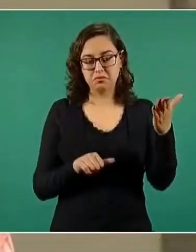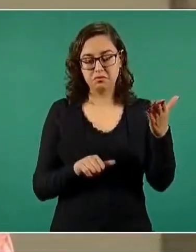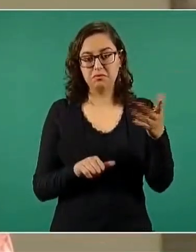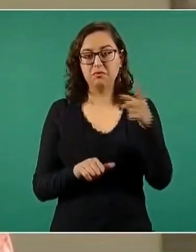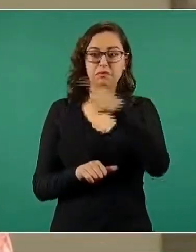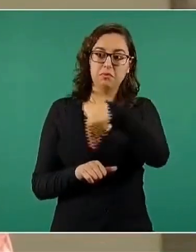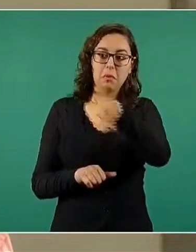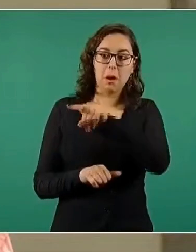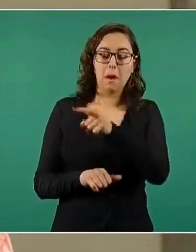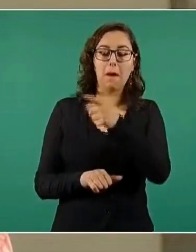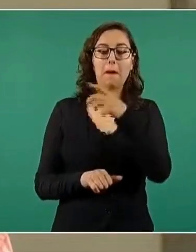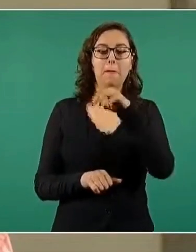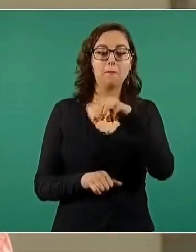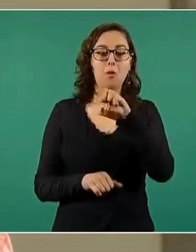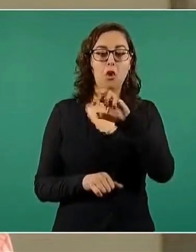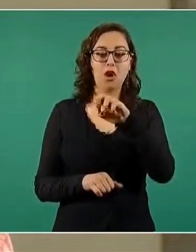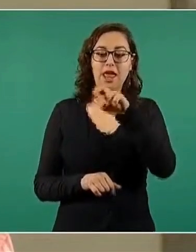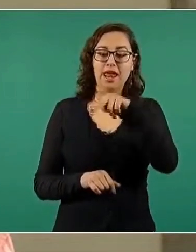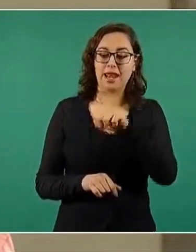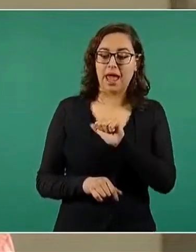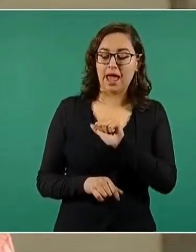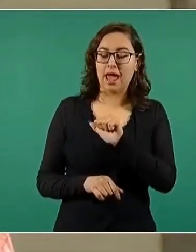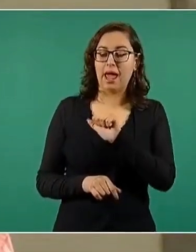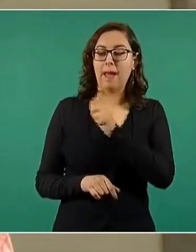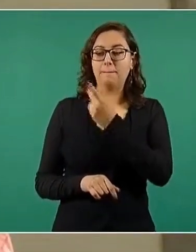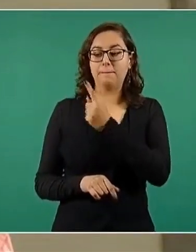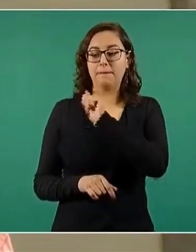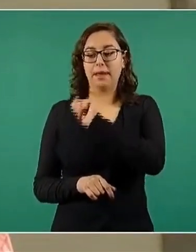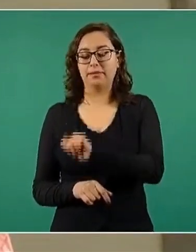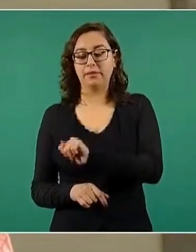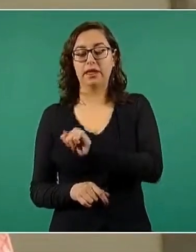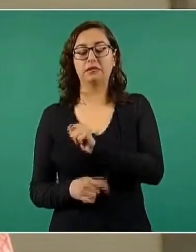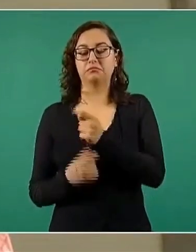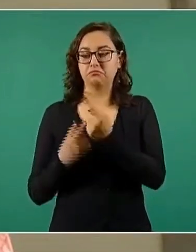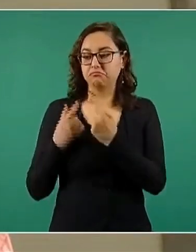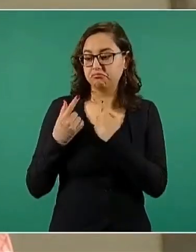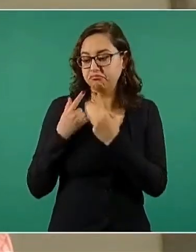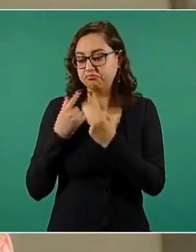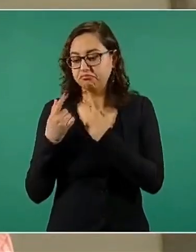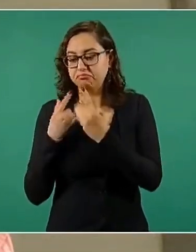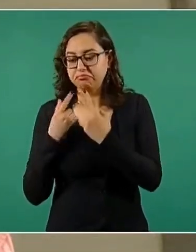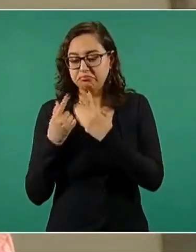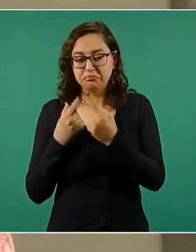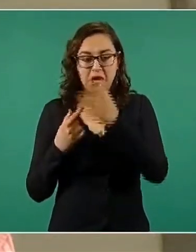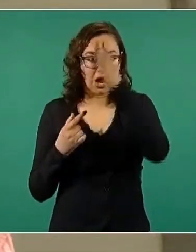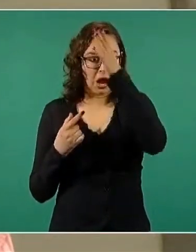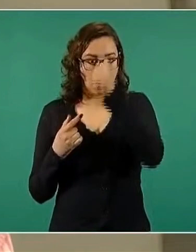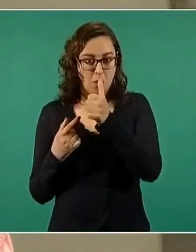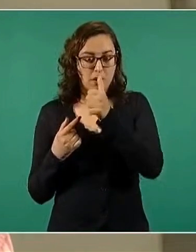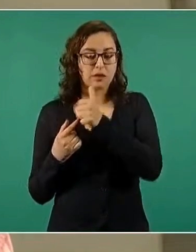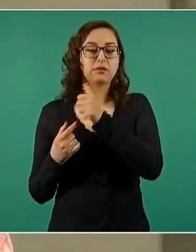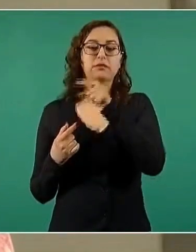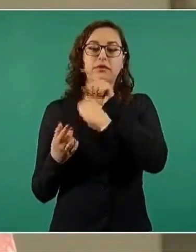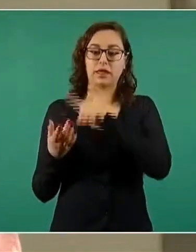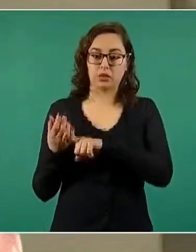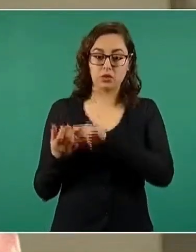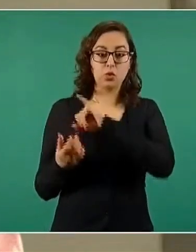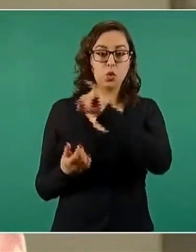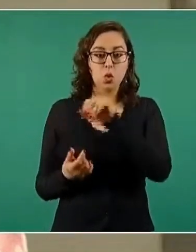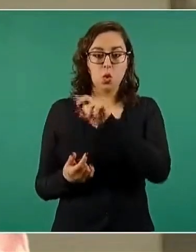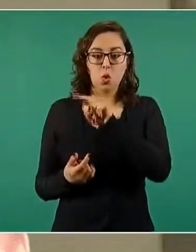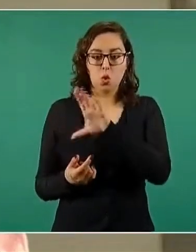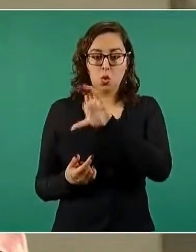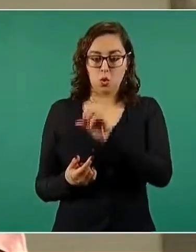el presidente de la Jocupo, Iván Gurrola Vega, y el diputado Otniel García Navarro, de igual manera por el presidente estatal del partido.